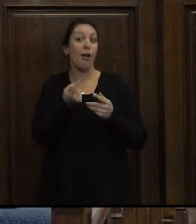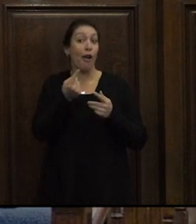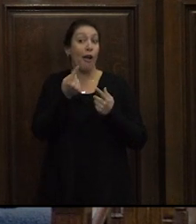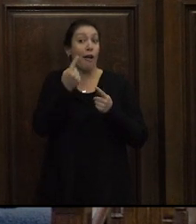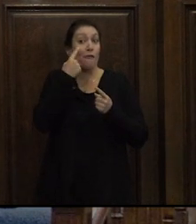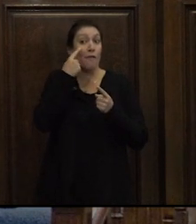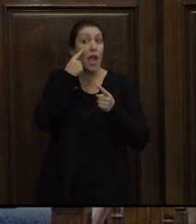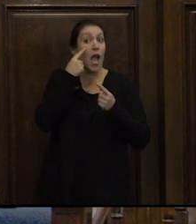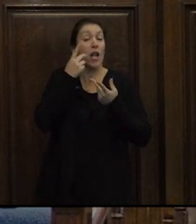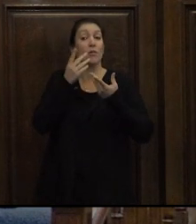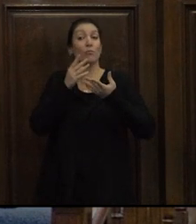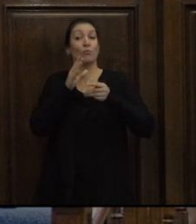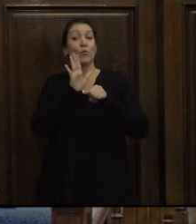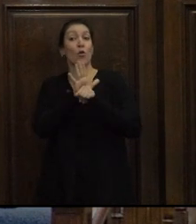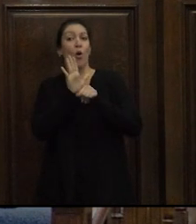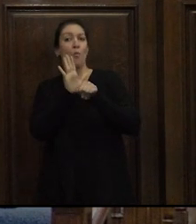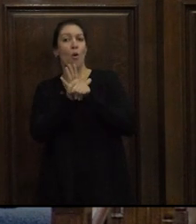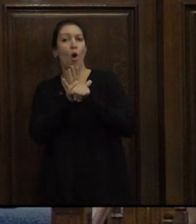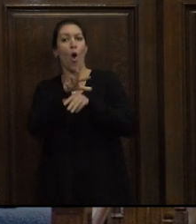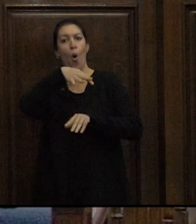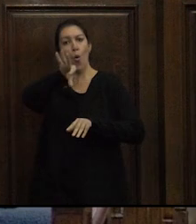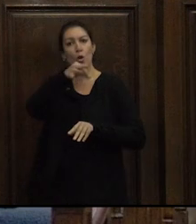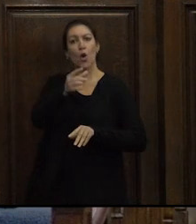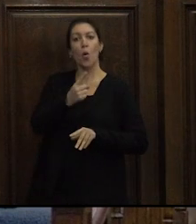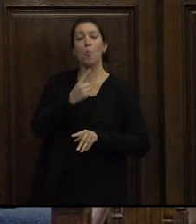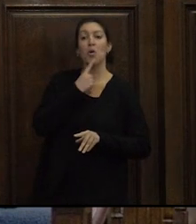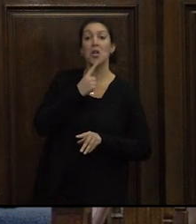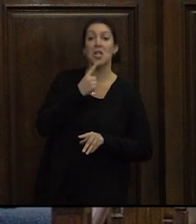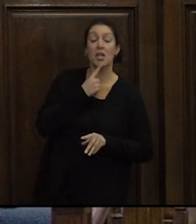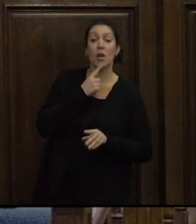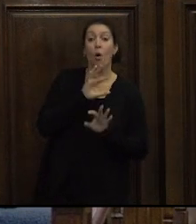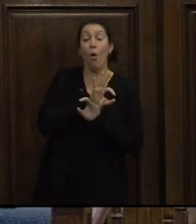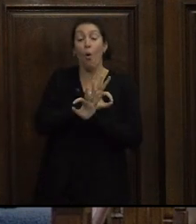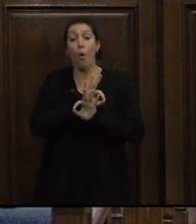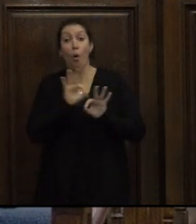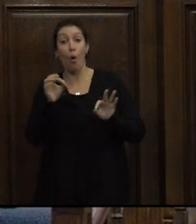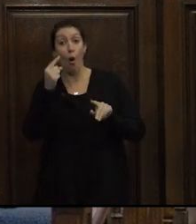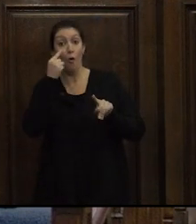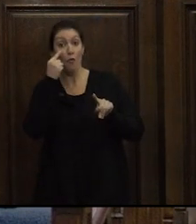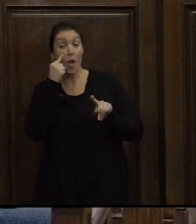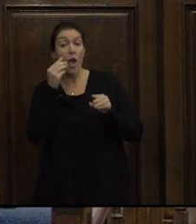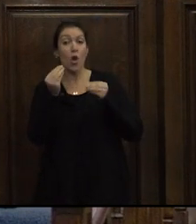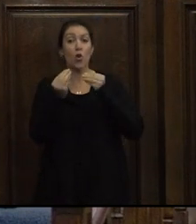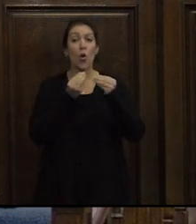geopolítico totalitario o solamente una forma fragmentada